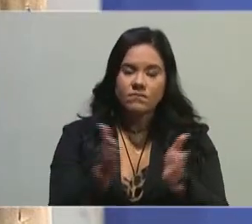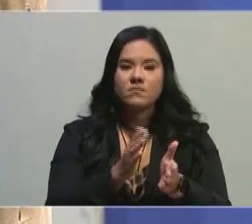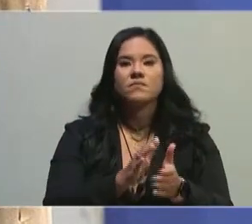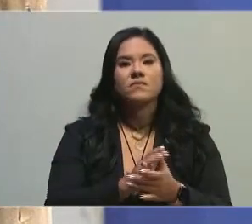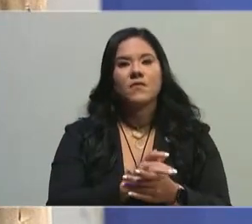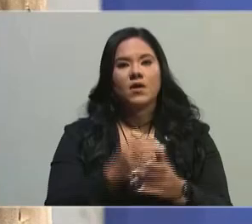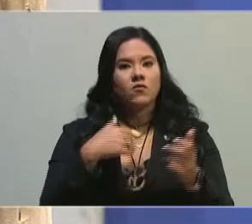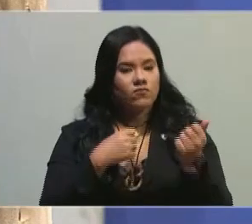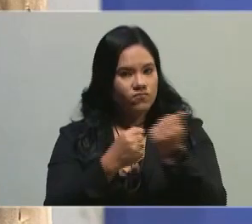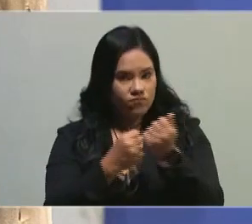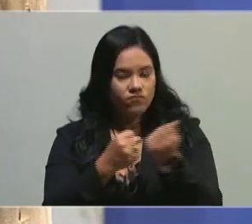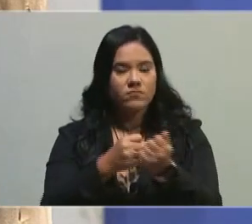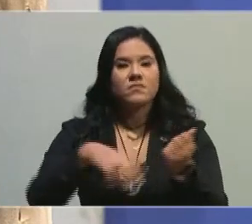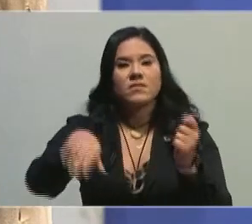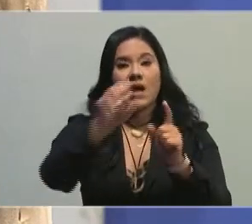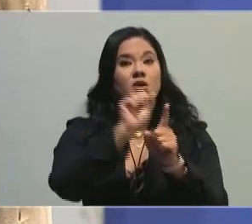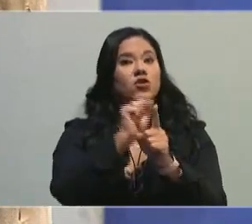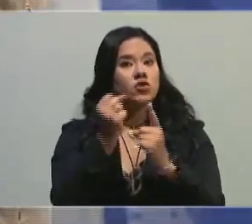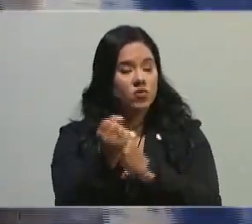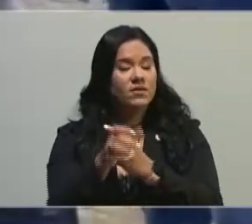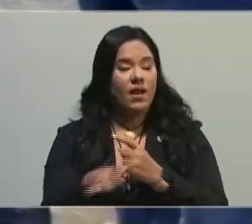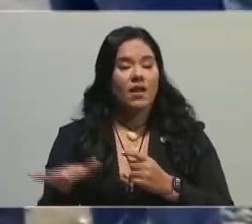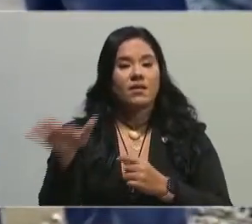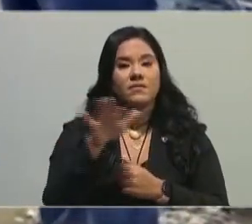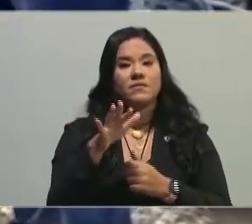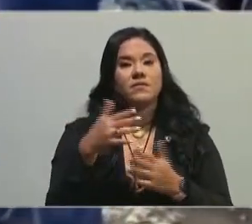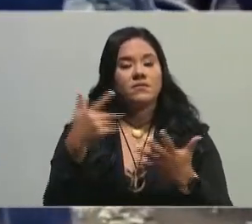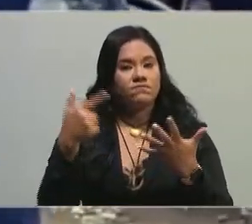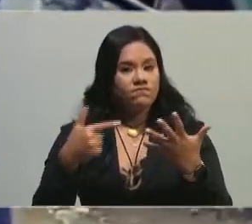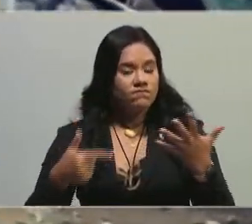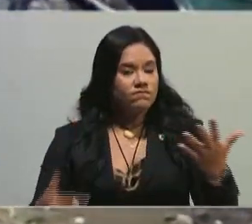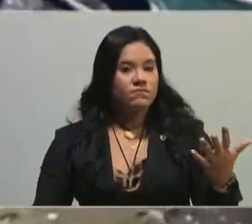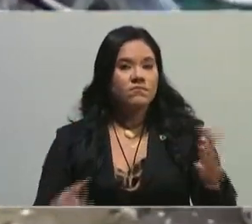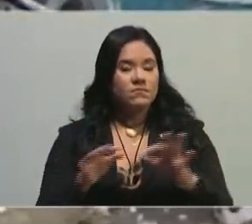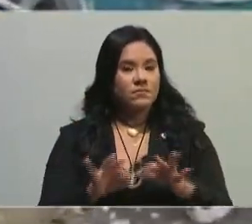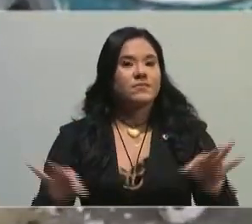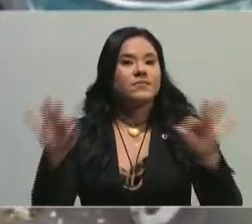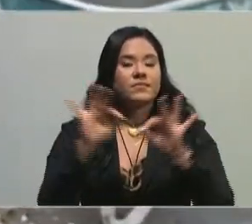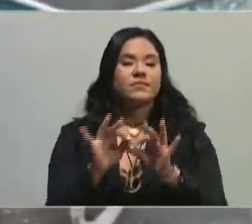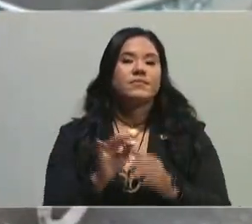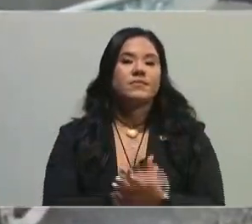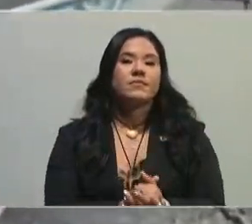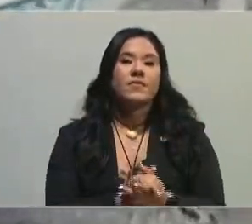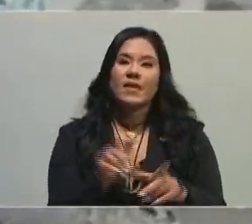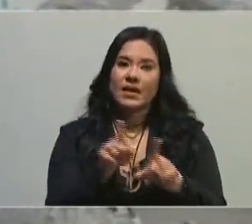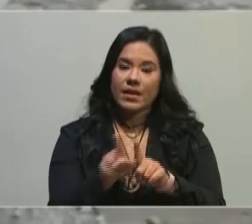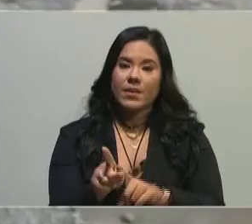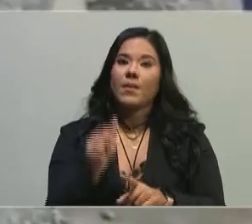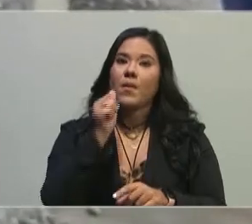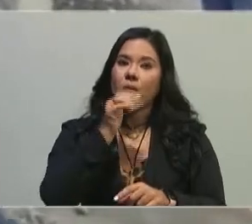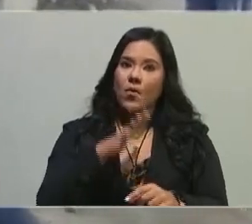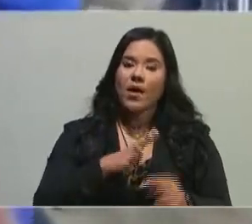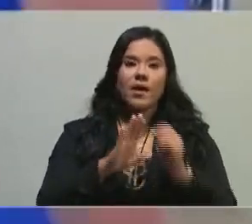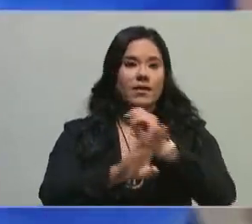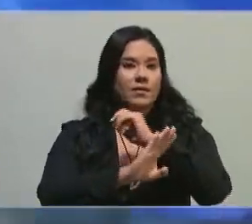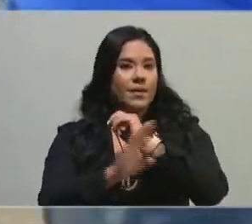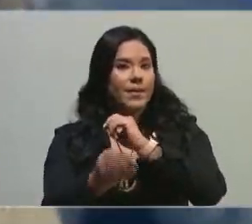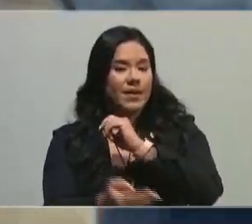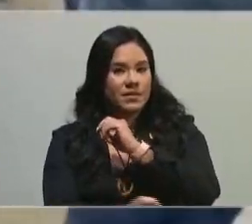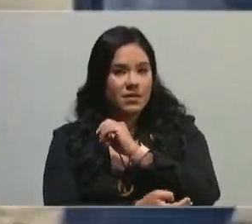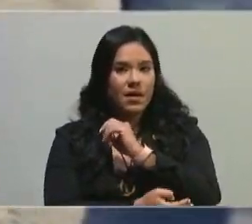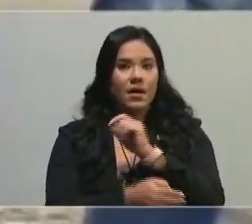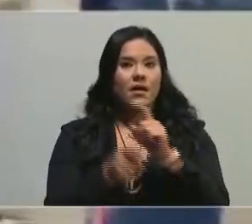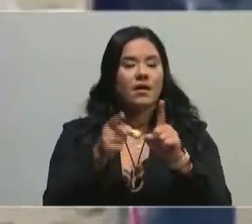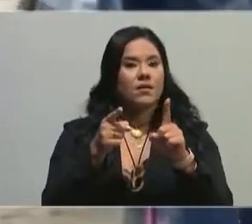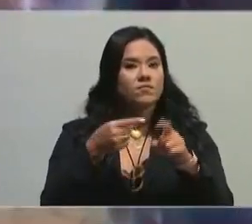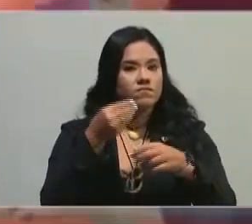pues hemos llevado soluciones a 30 familias en ese en ese aspecto pero también a esas mujeres embarazadas que nosotros también le